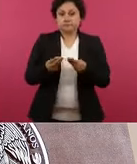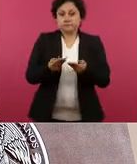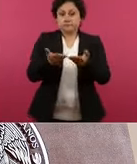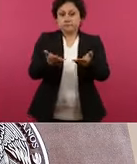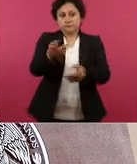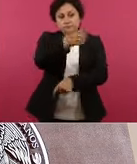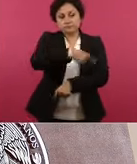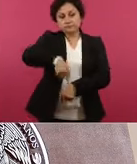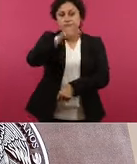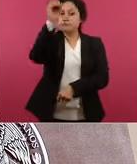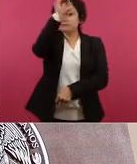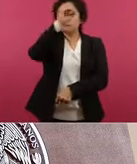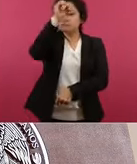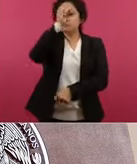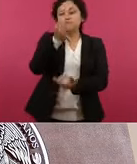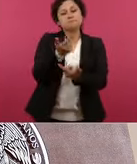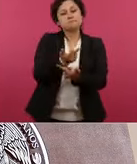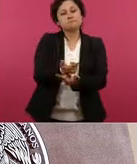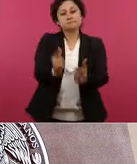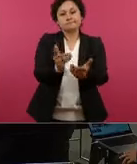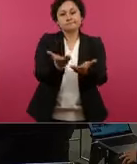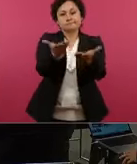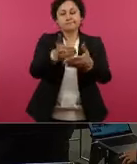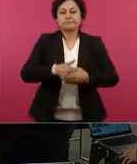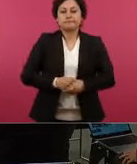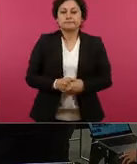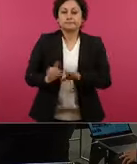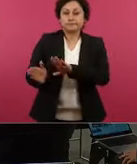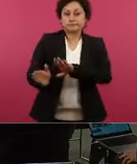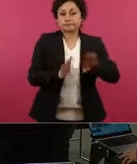su propio criterio. Pero vamos con la siguiente.